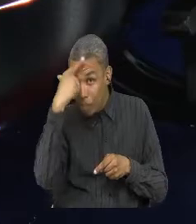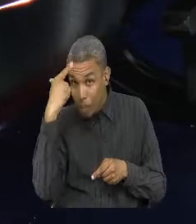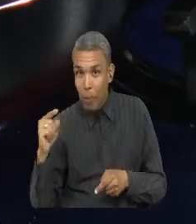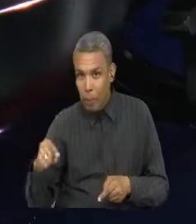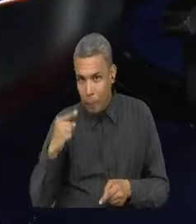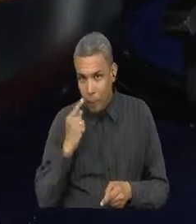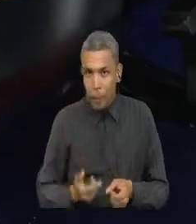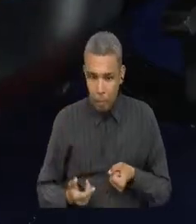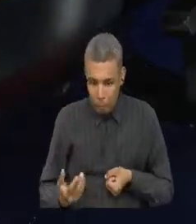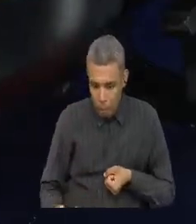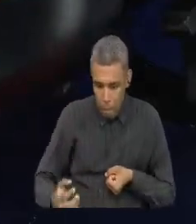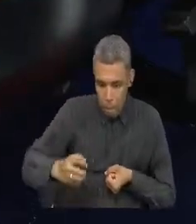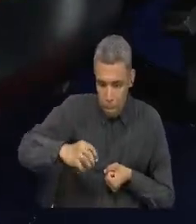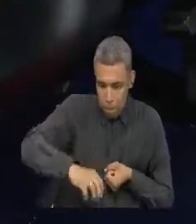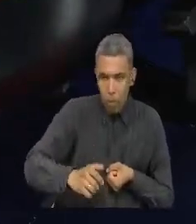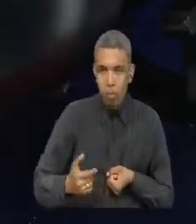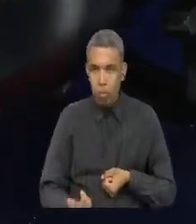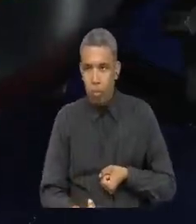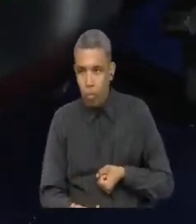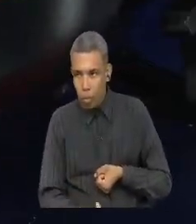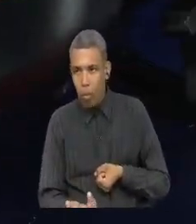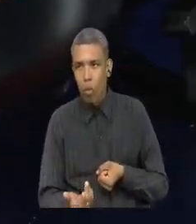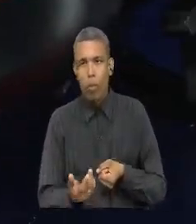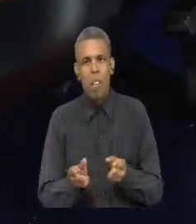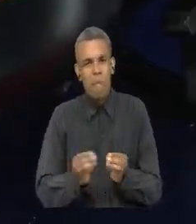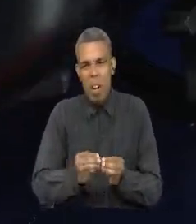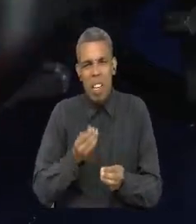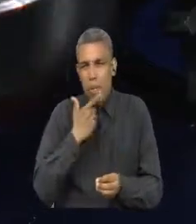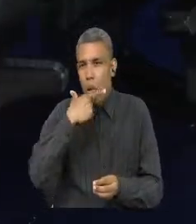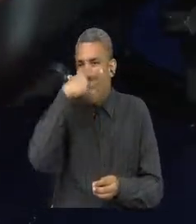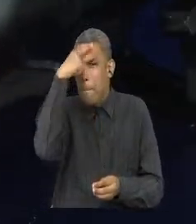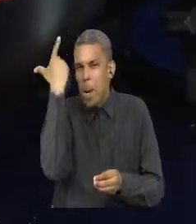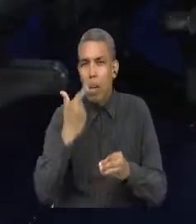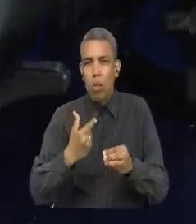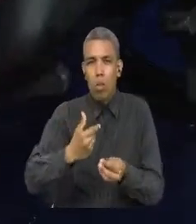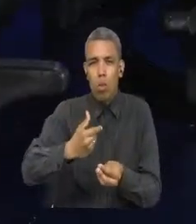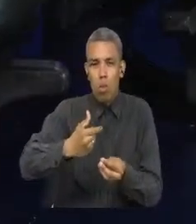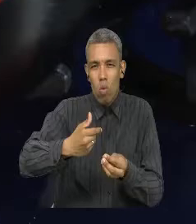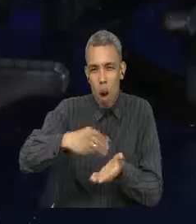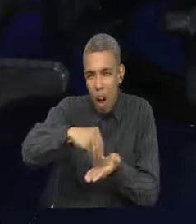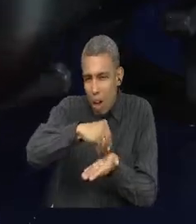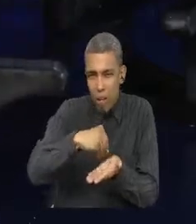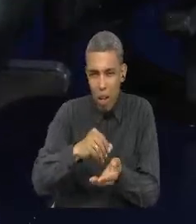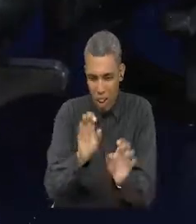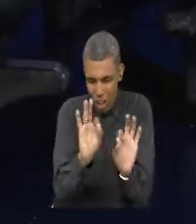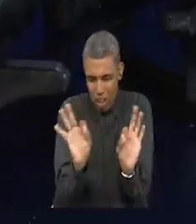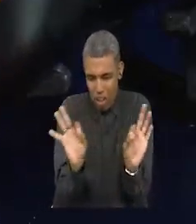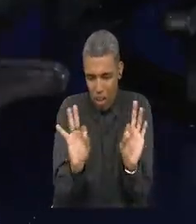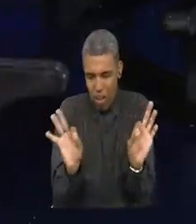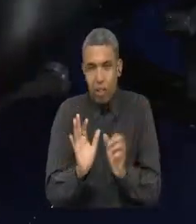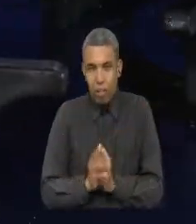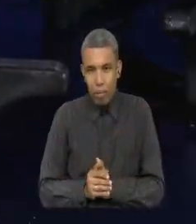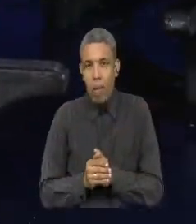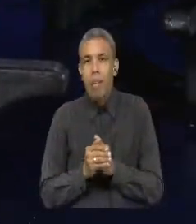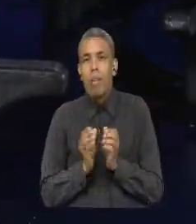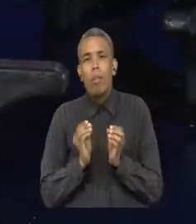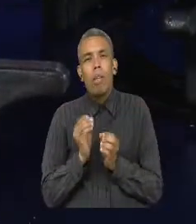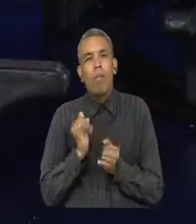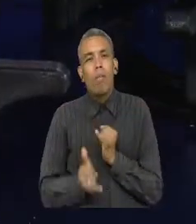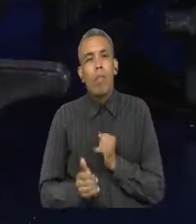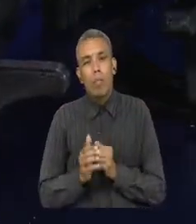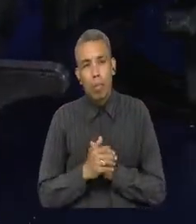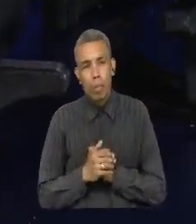una reducción. No vamos a necesitar harinas, no vamos a necesitar nada. Esto nos da una reducción. Y al final le vamos a adicionar unas lonjas